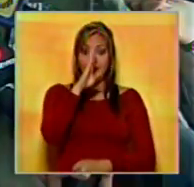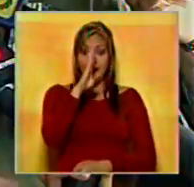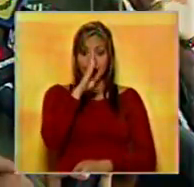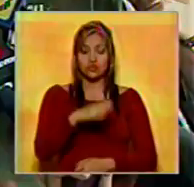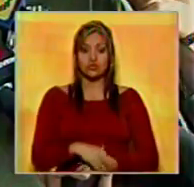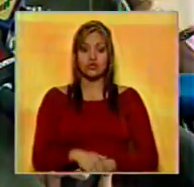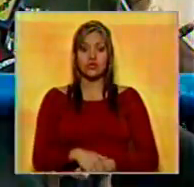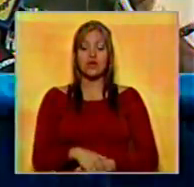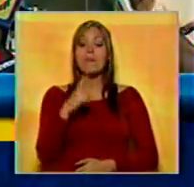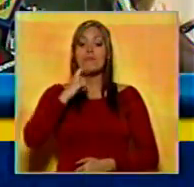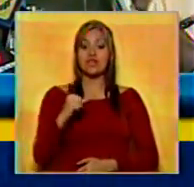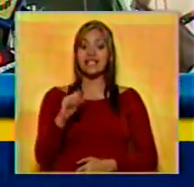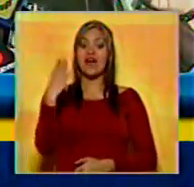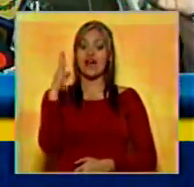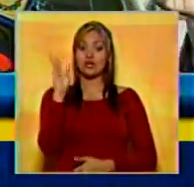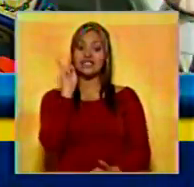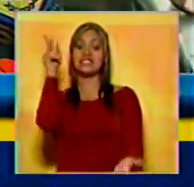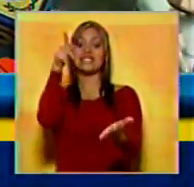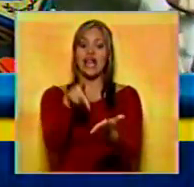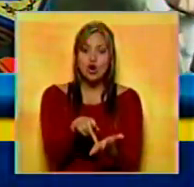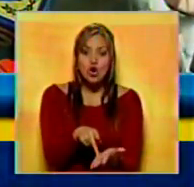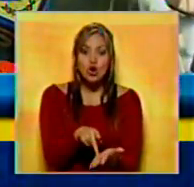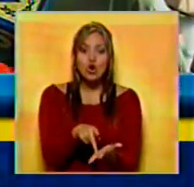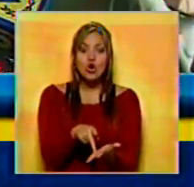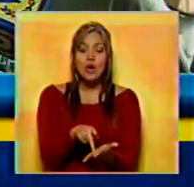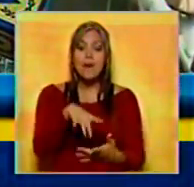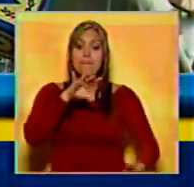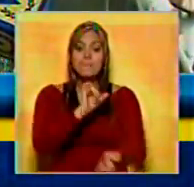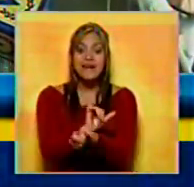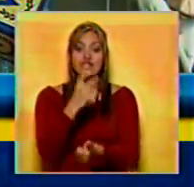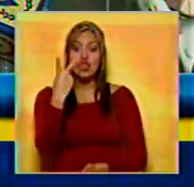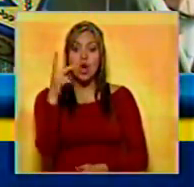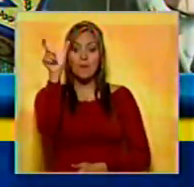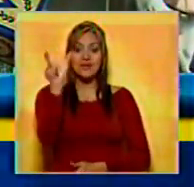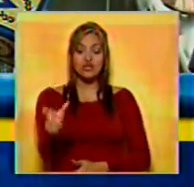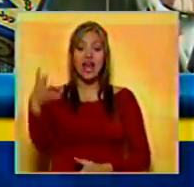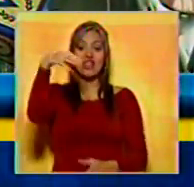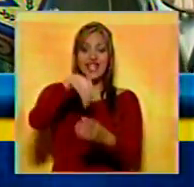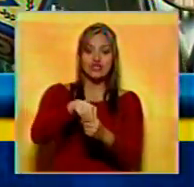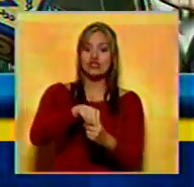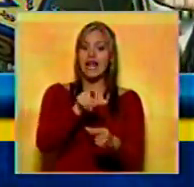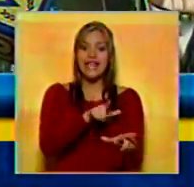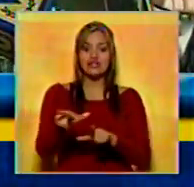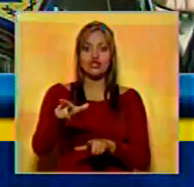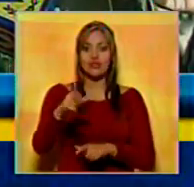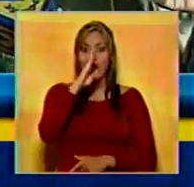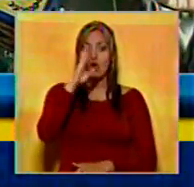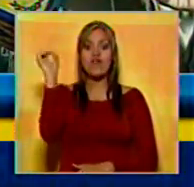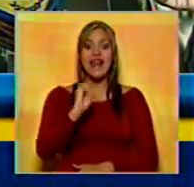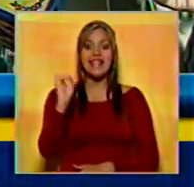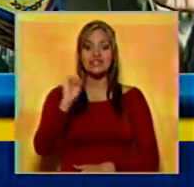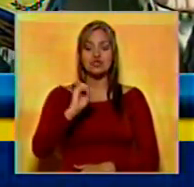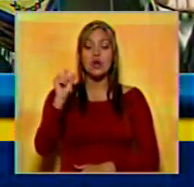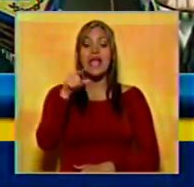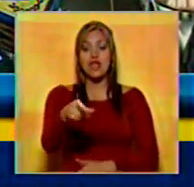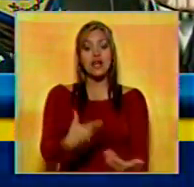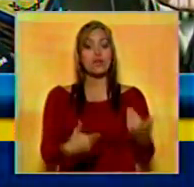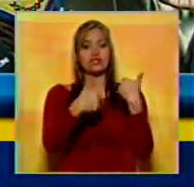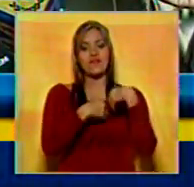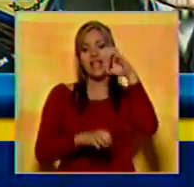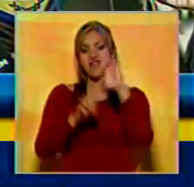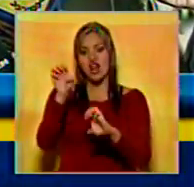bolivara llega al sitio eh detiene a estas dos personas dentro de banesco ya y ellos bueno se encargan de hacer su